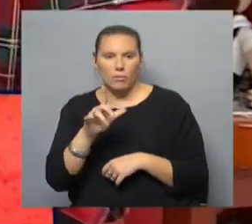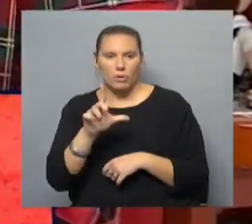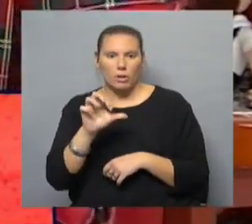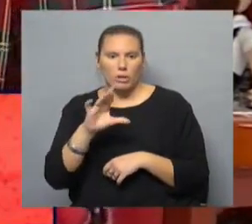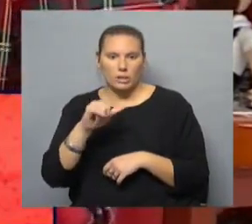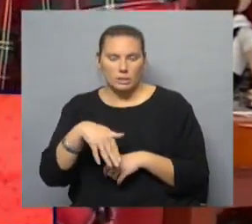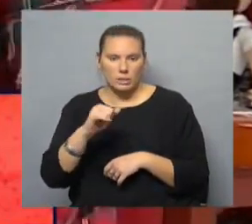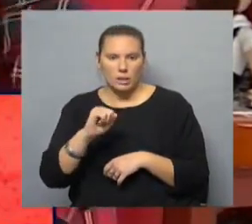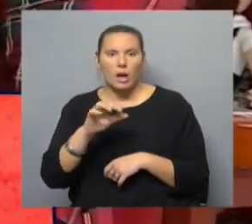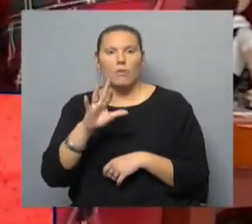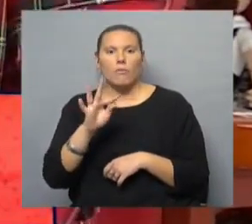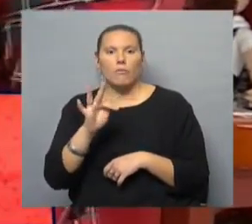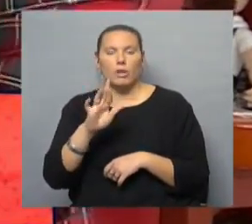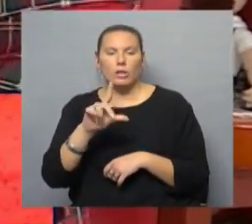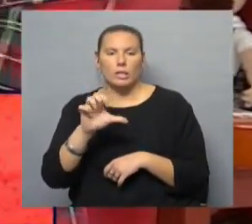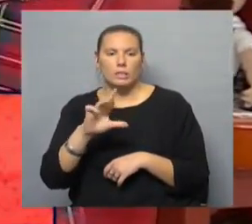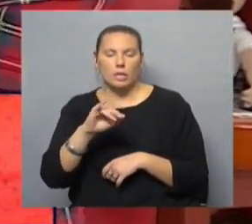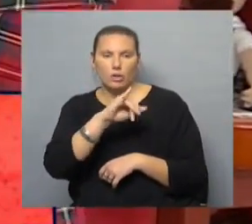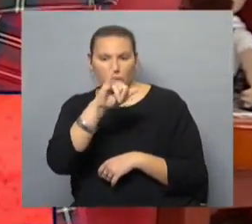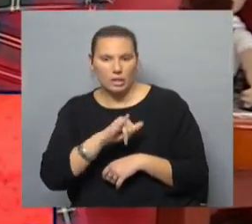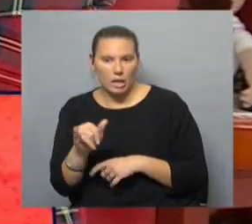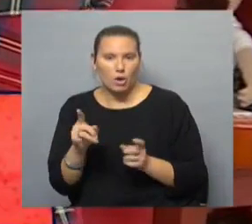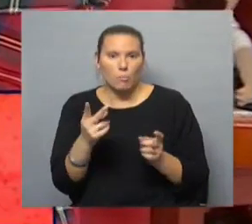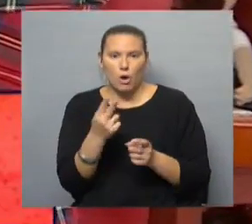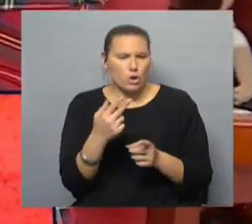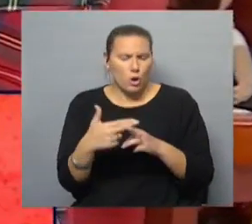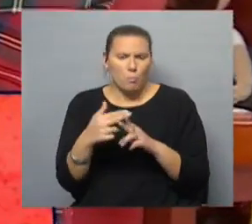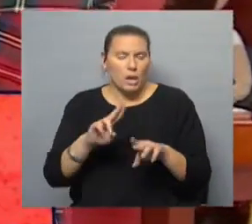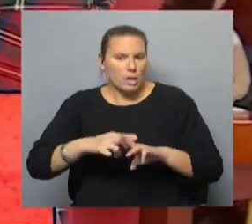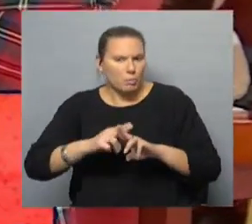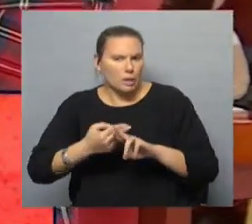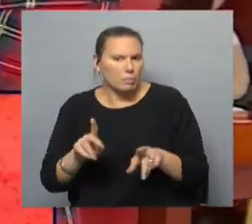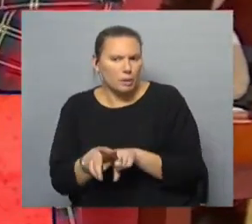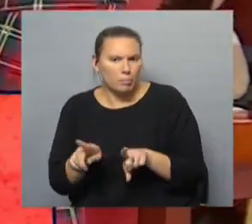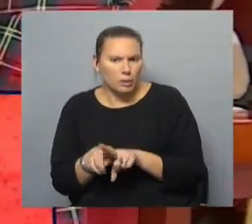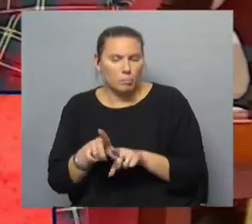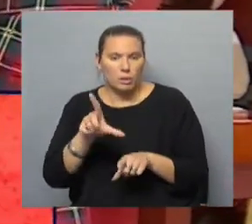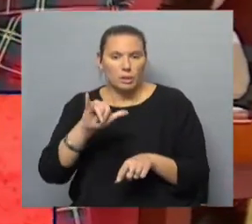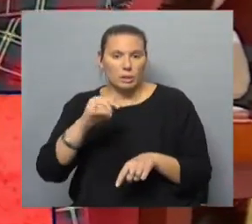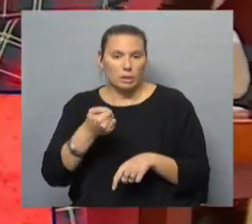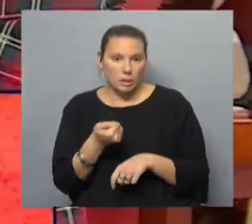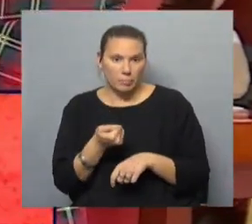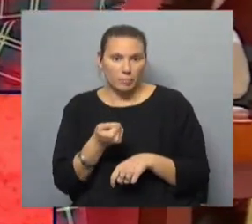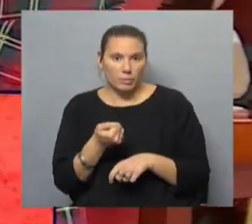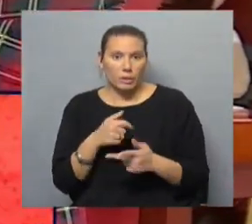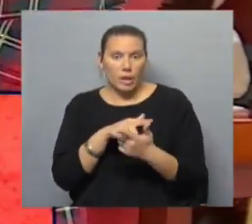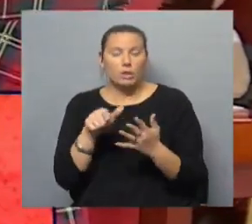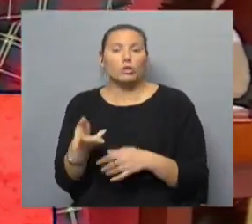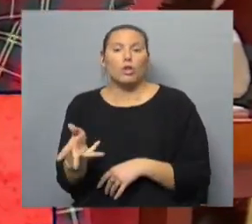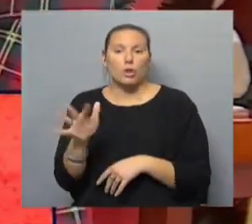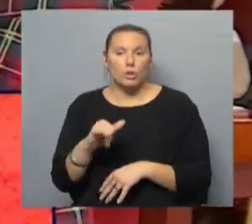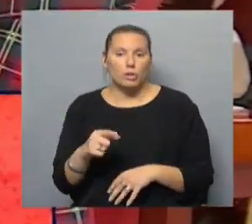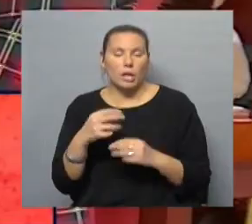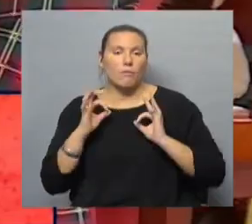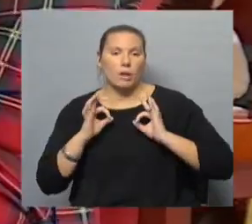Santangelo, Florencia Rodríguez. Como que no tengan. Parejitas. Muy originales los nombres. Y Lía Jaluf. Estamos todos los días de